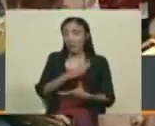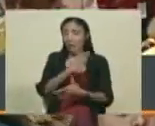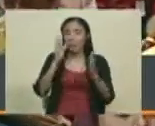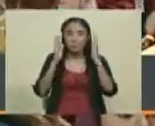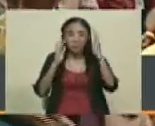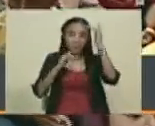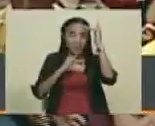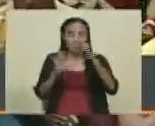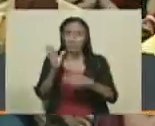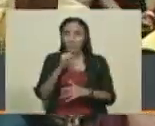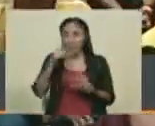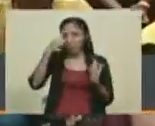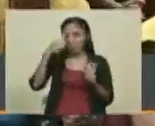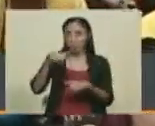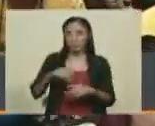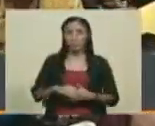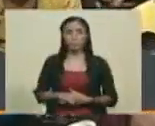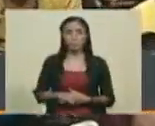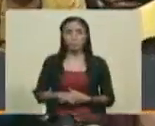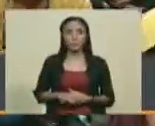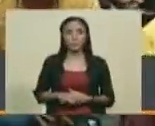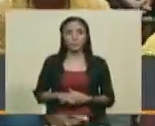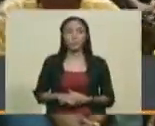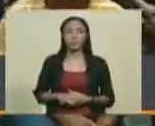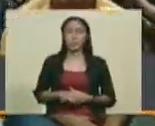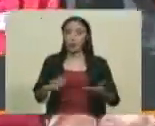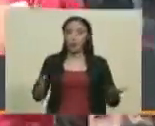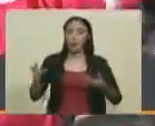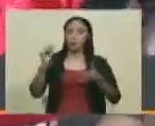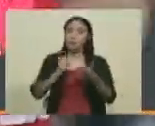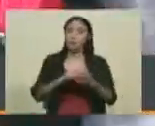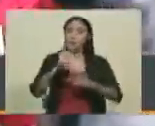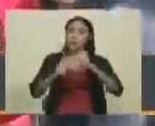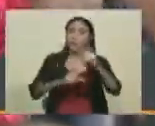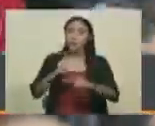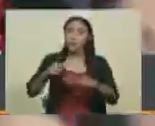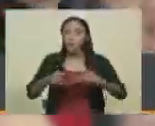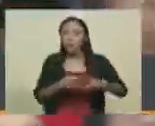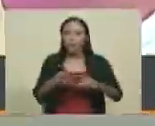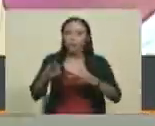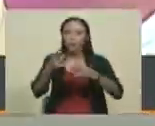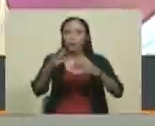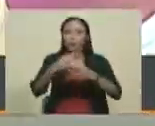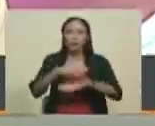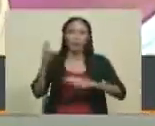para volver a recuperar la producción de la faja y los mejoradores,